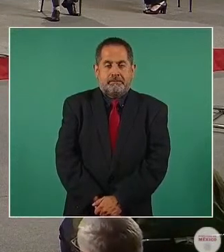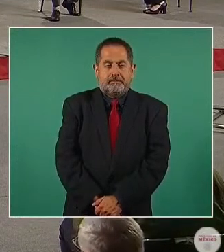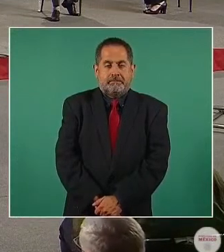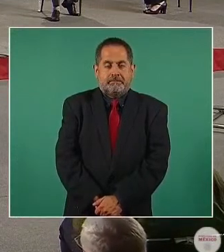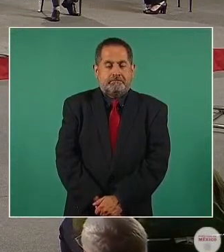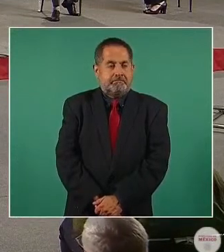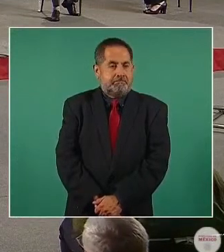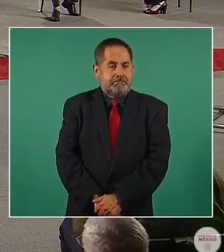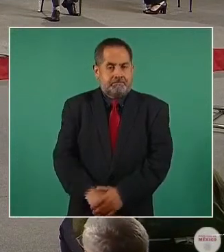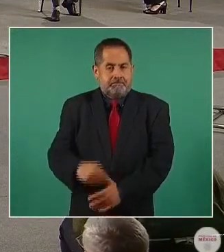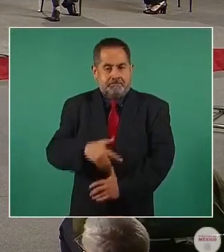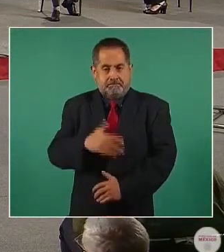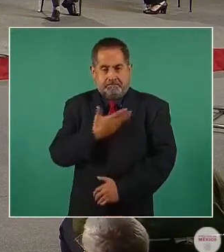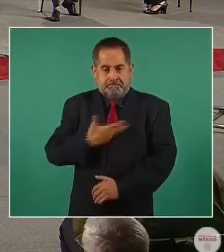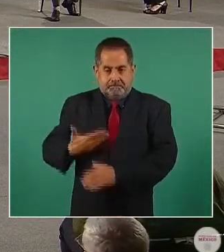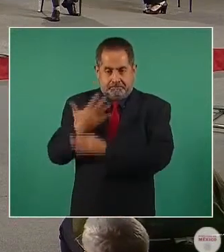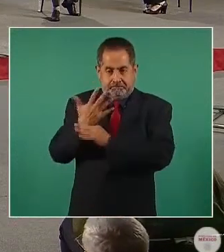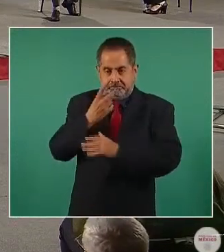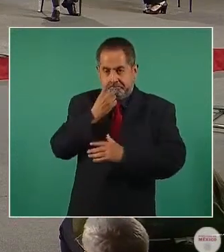Bueno, estamos